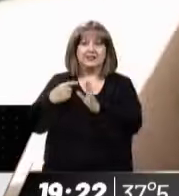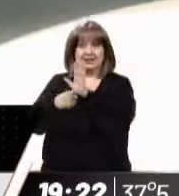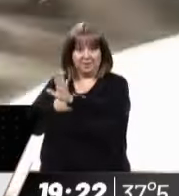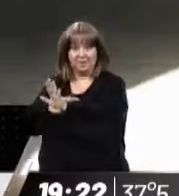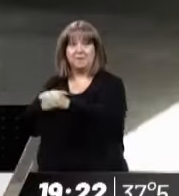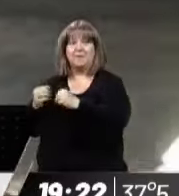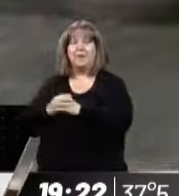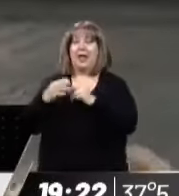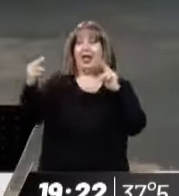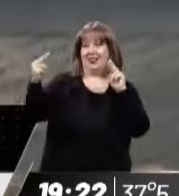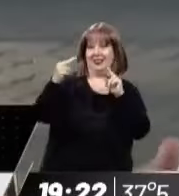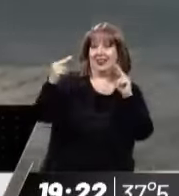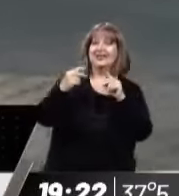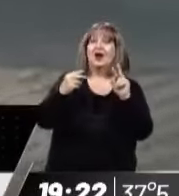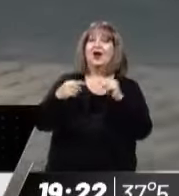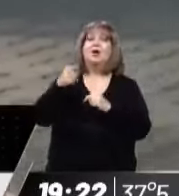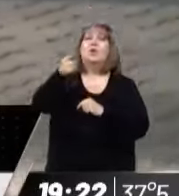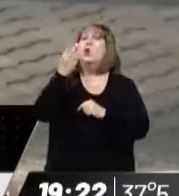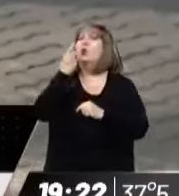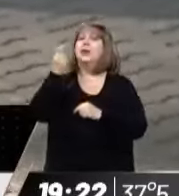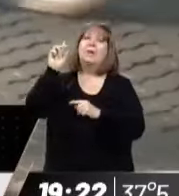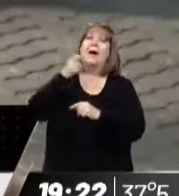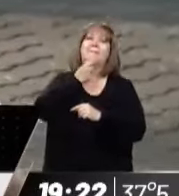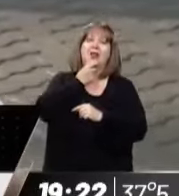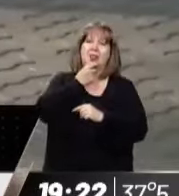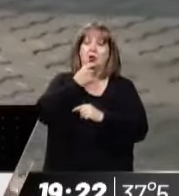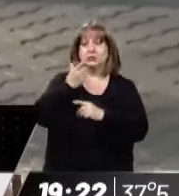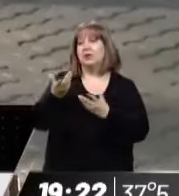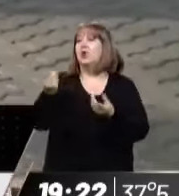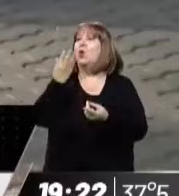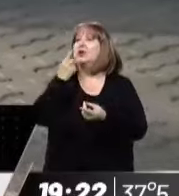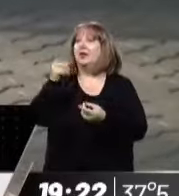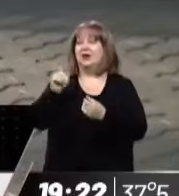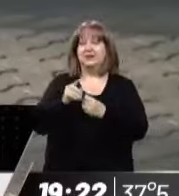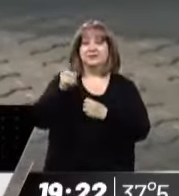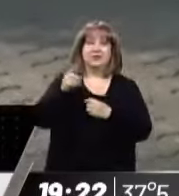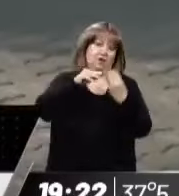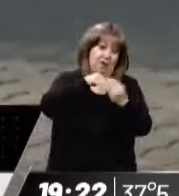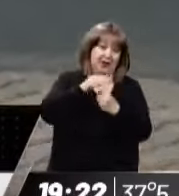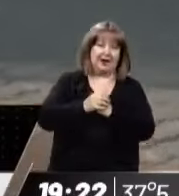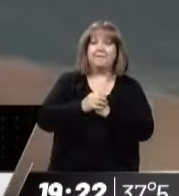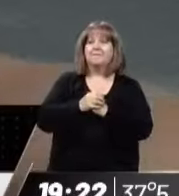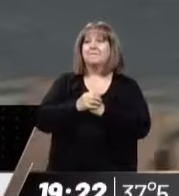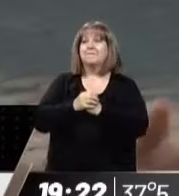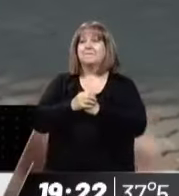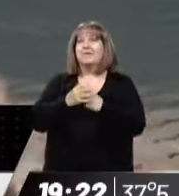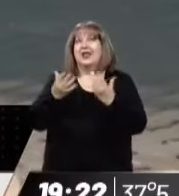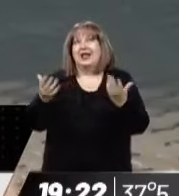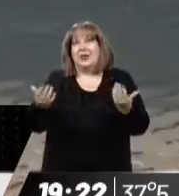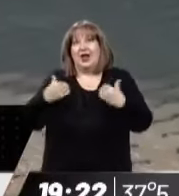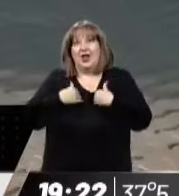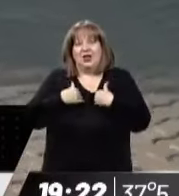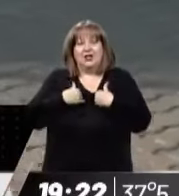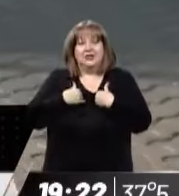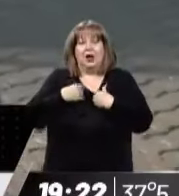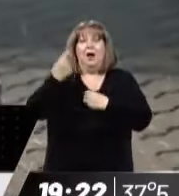que te mira mientras decís eso, lo que más te ha gustado de Mendoza, obviamente además tu mujer y su familia. Ah, por supuesto,